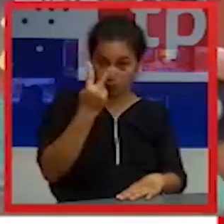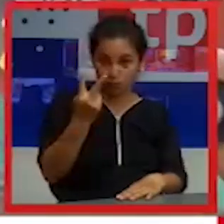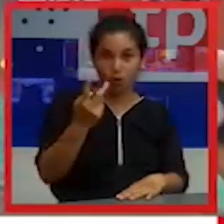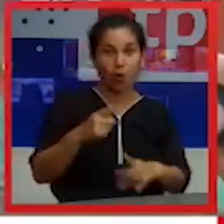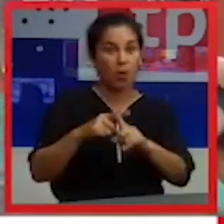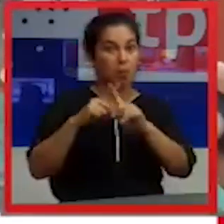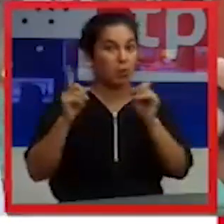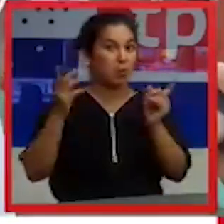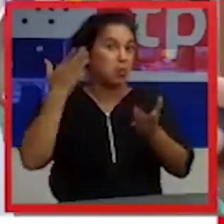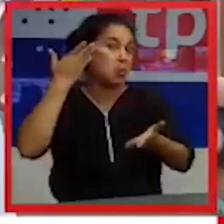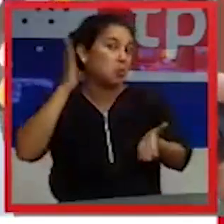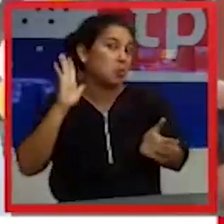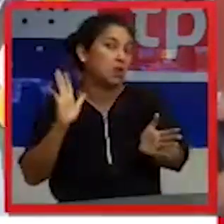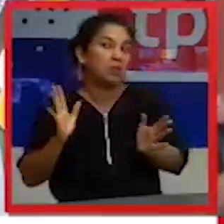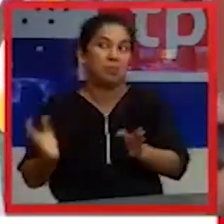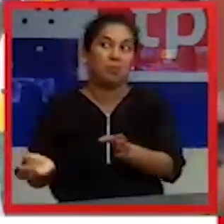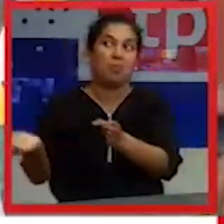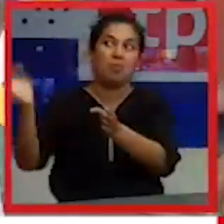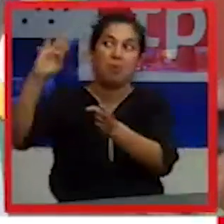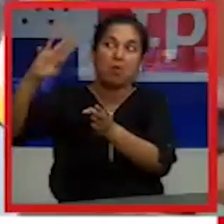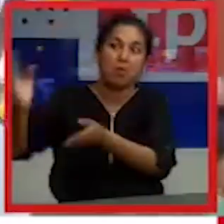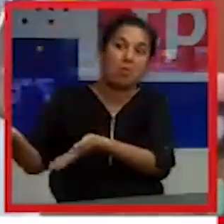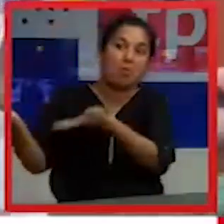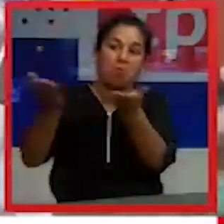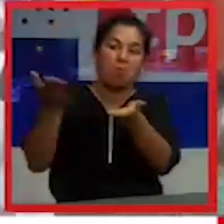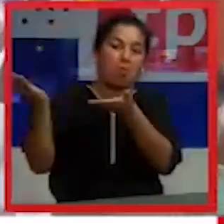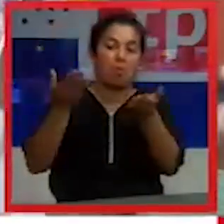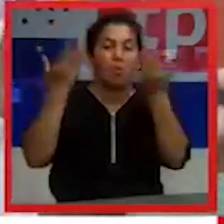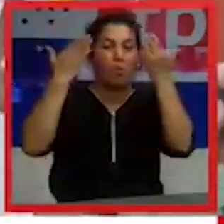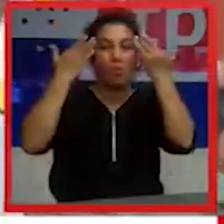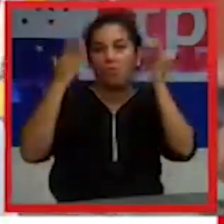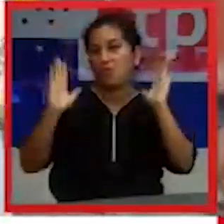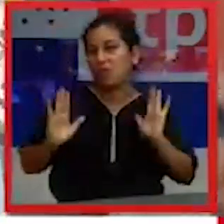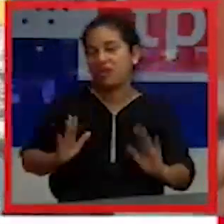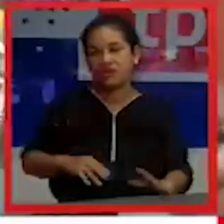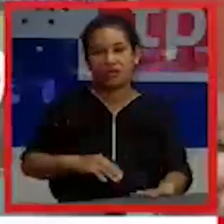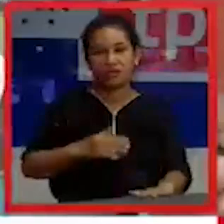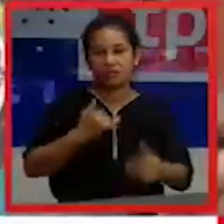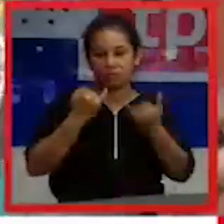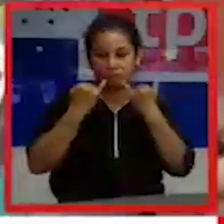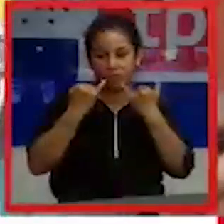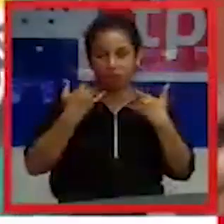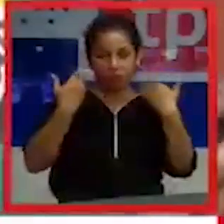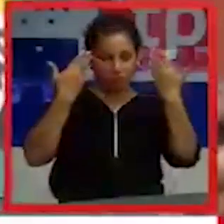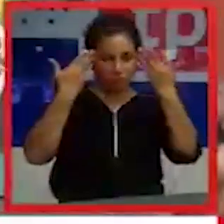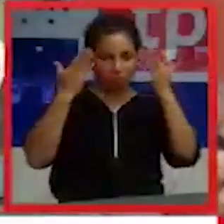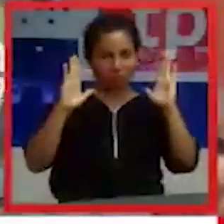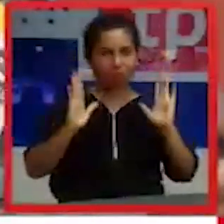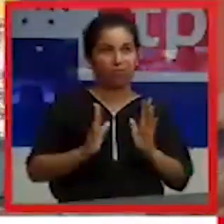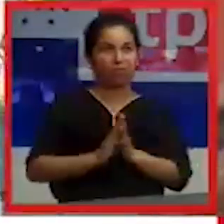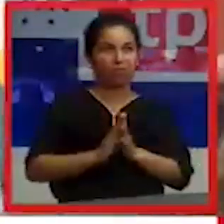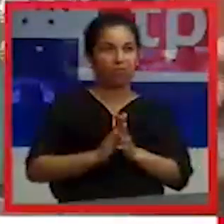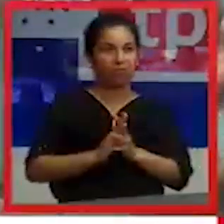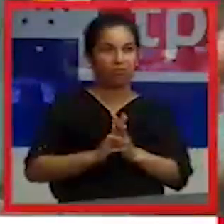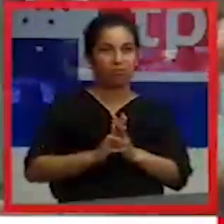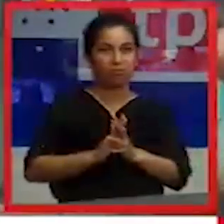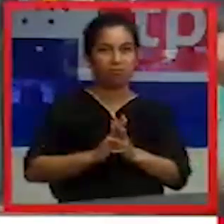contrabandista. ¿Y ese señor pero tendría ya algún diagnóstico, sería un caso positivo, sospechoso? ¿Qué conoce